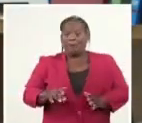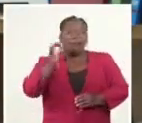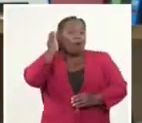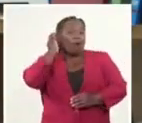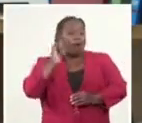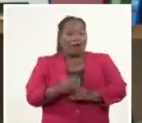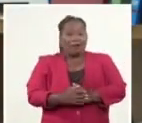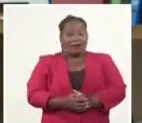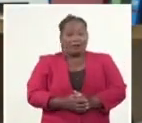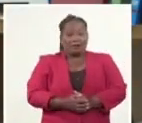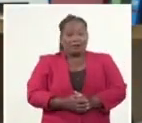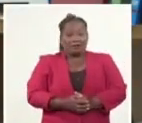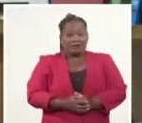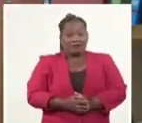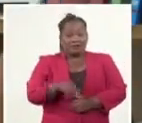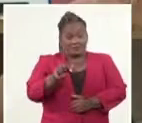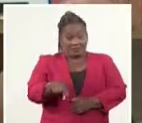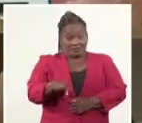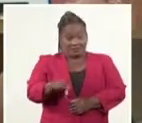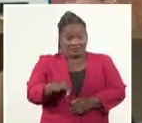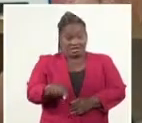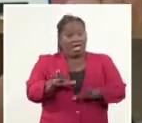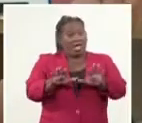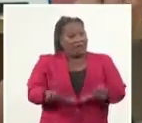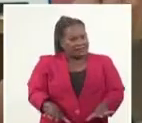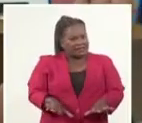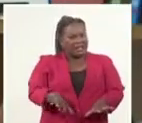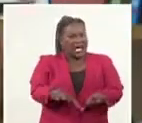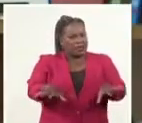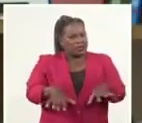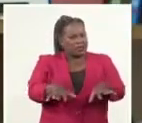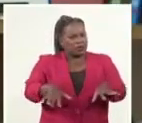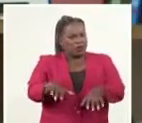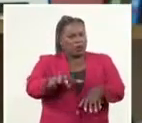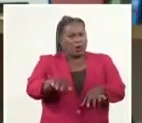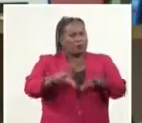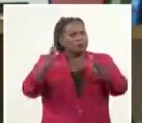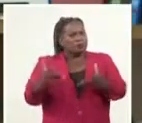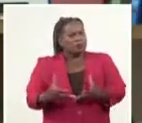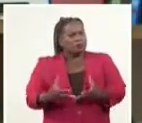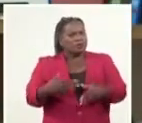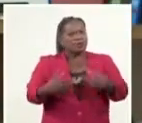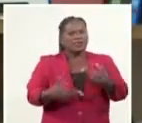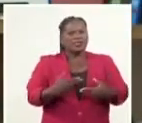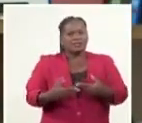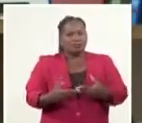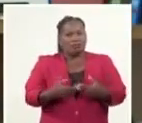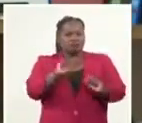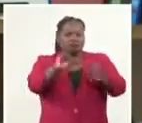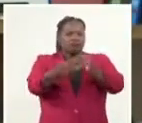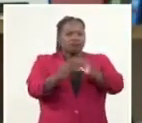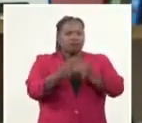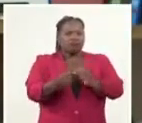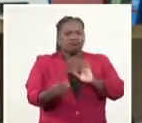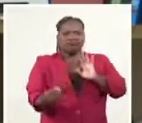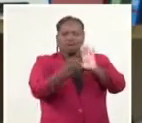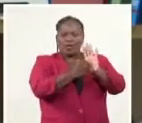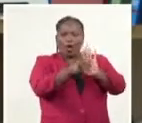esto, precisamente para evitar todas estas situaciones, bueno, pues sencillamente se ha regulado de una manera